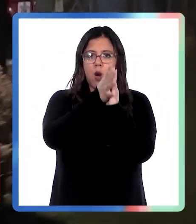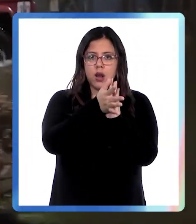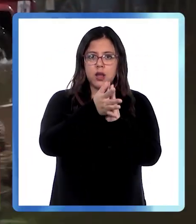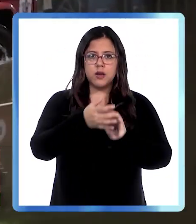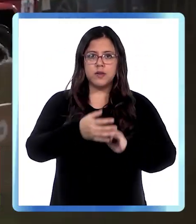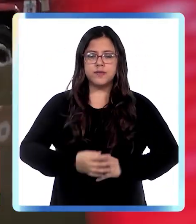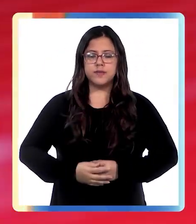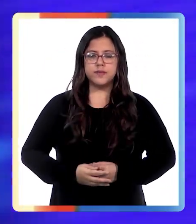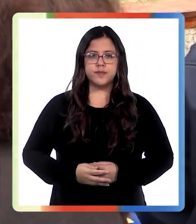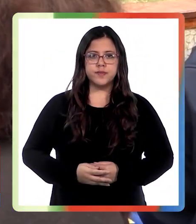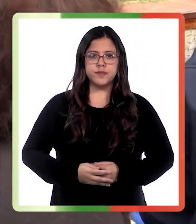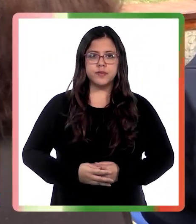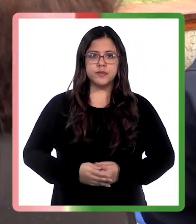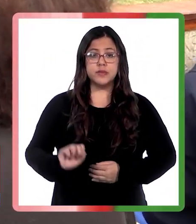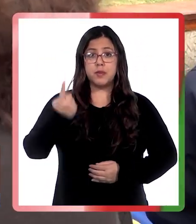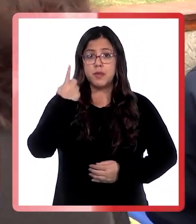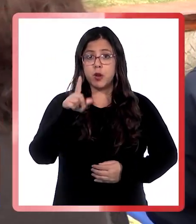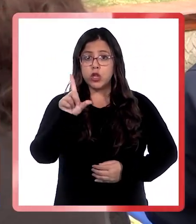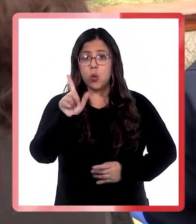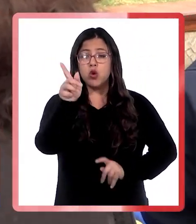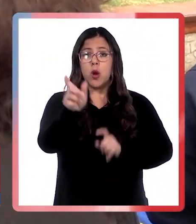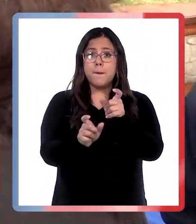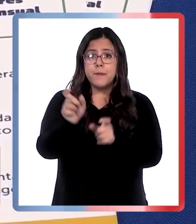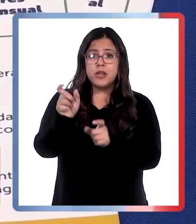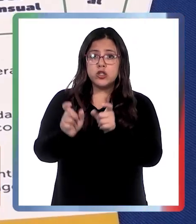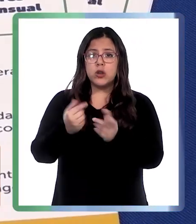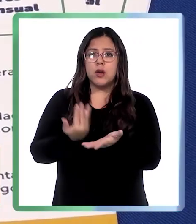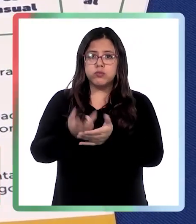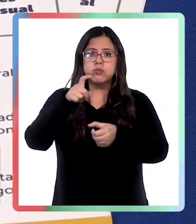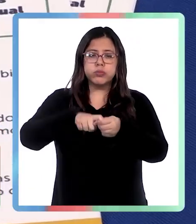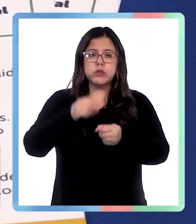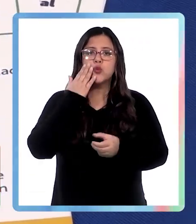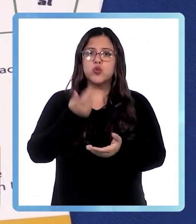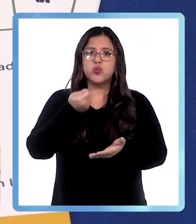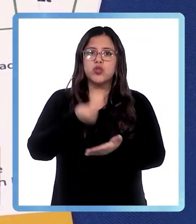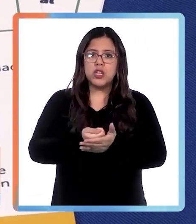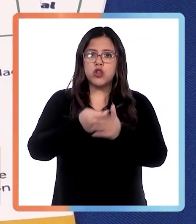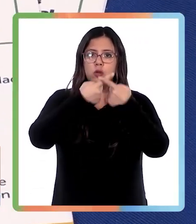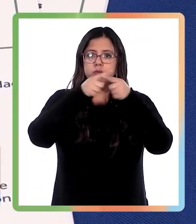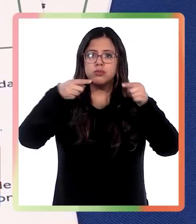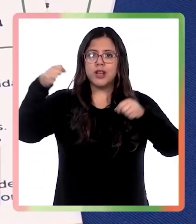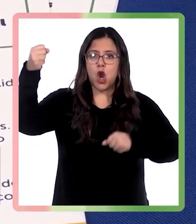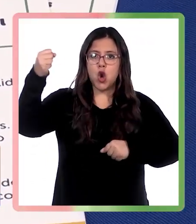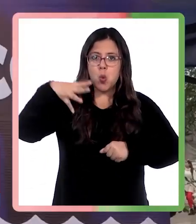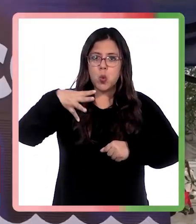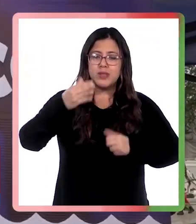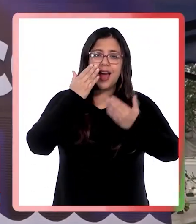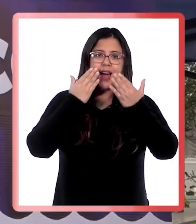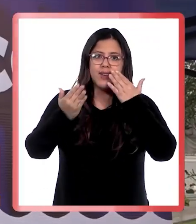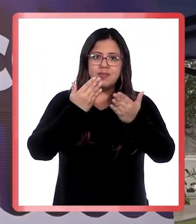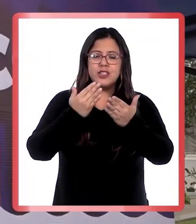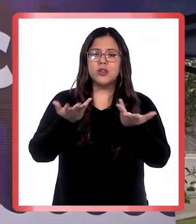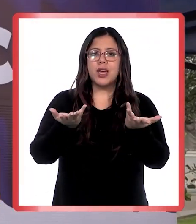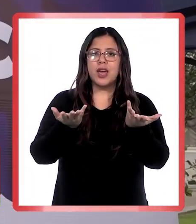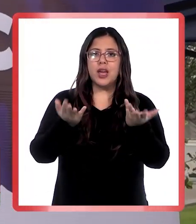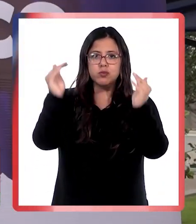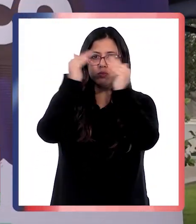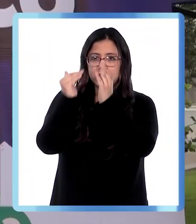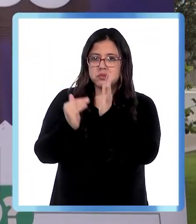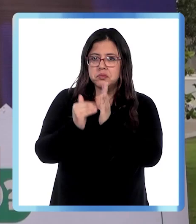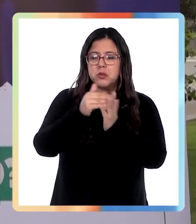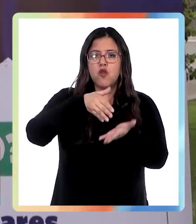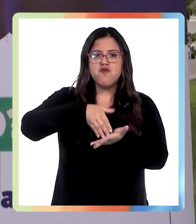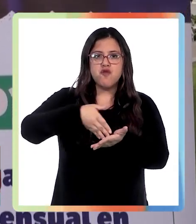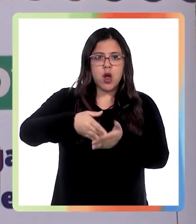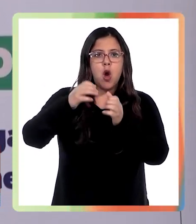la araucanía a partir del 1 de Julio las personas podrán postular al subsidio eléctrico un beneficio con el que los hogares